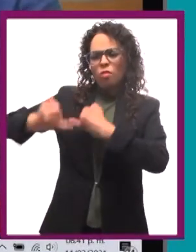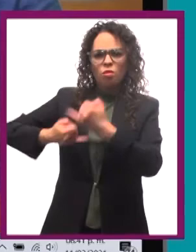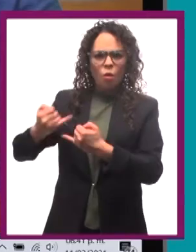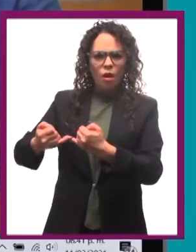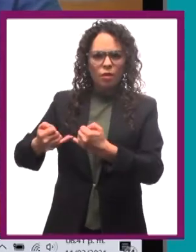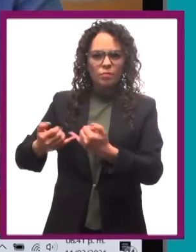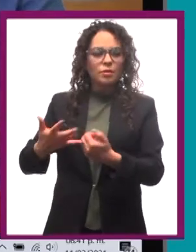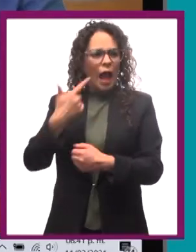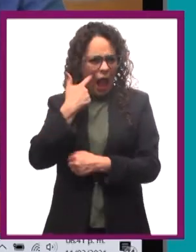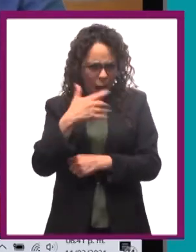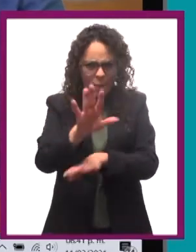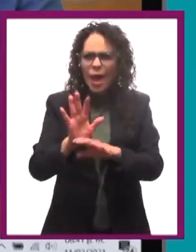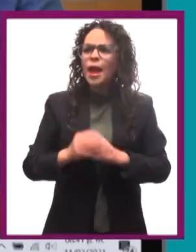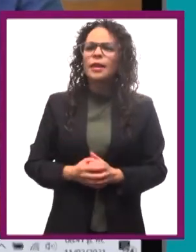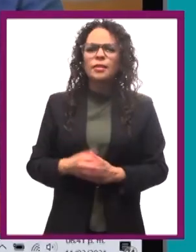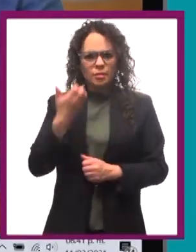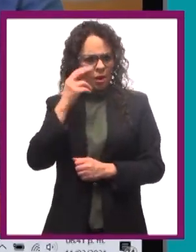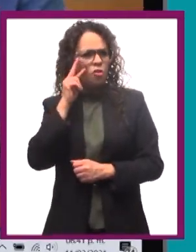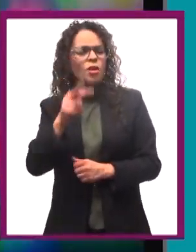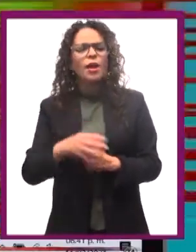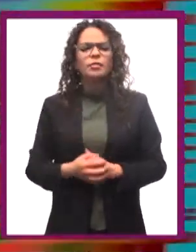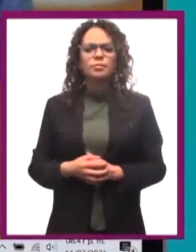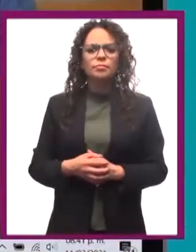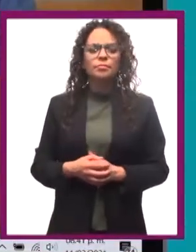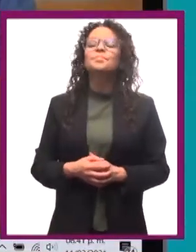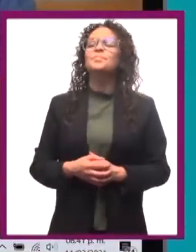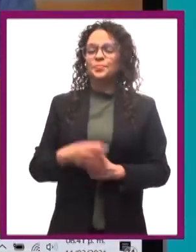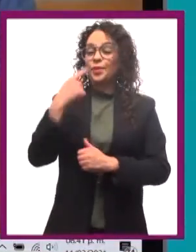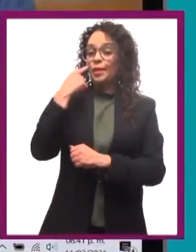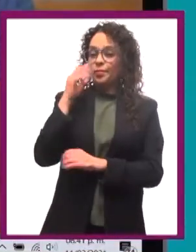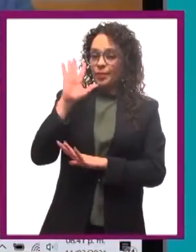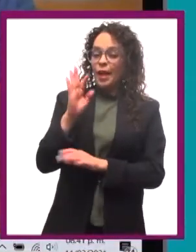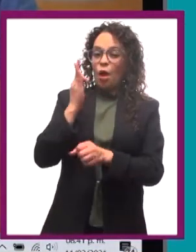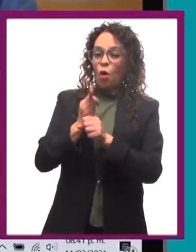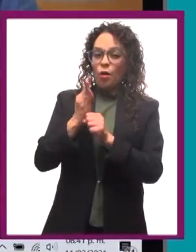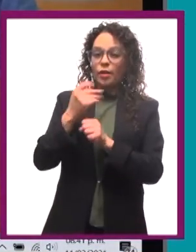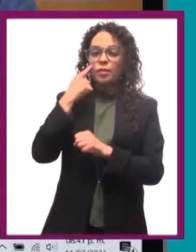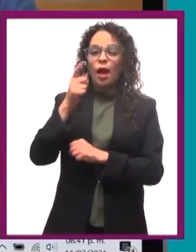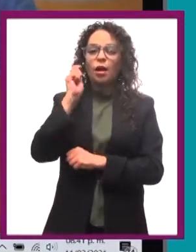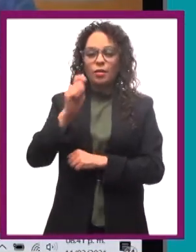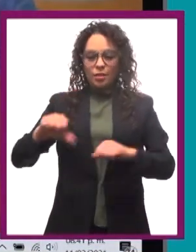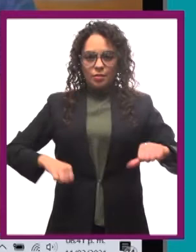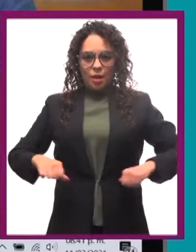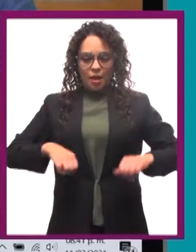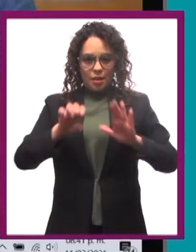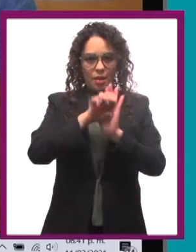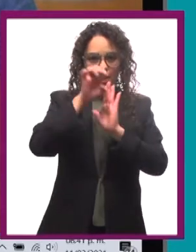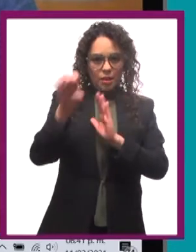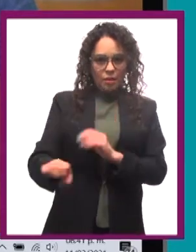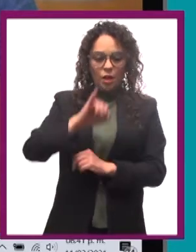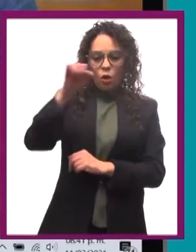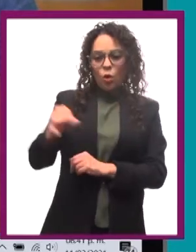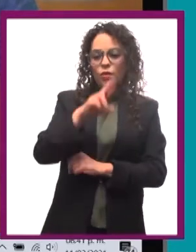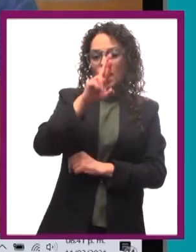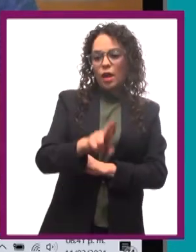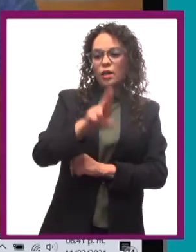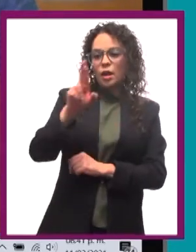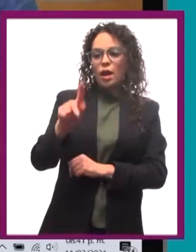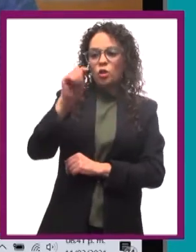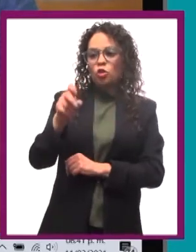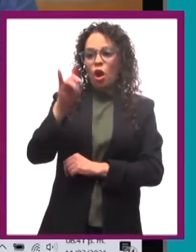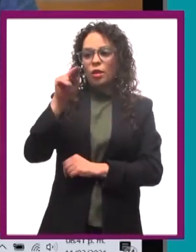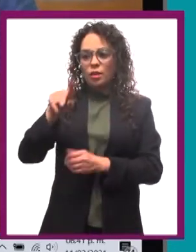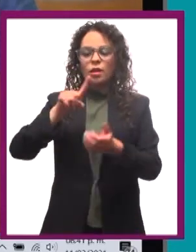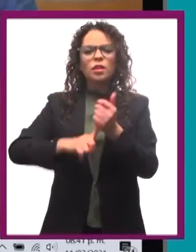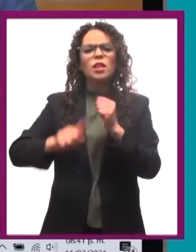juego. A ver. Vamos a hacer un ejercicio. Vamos a comparar la obra de